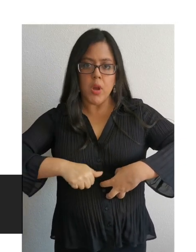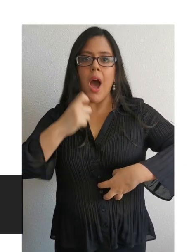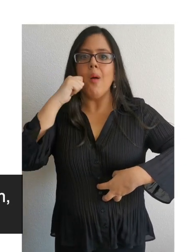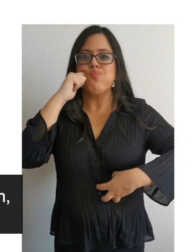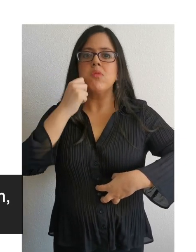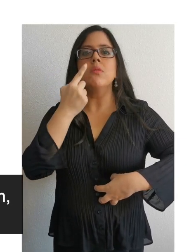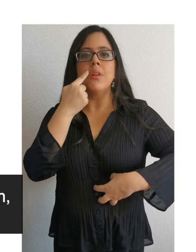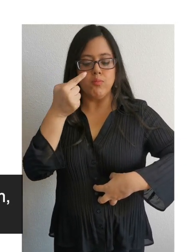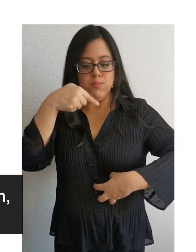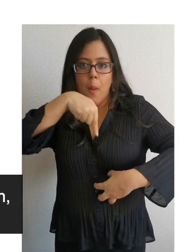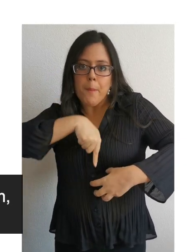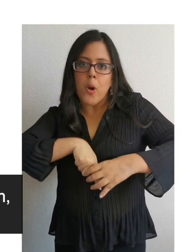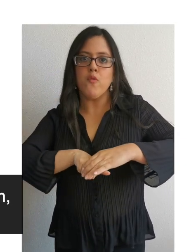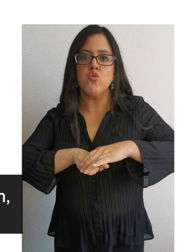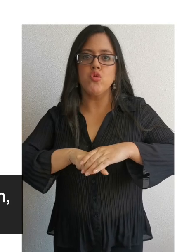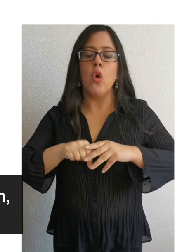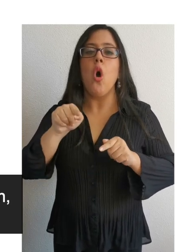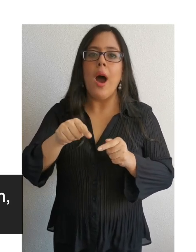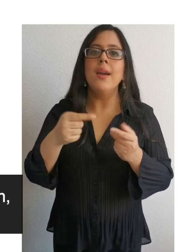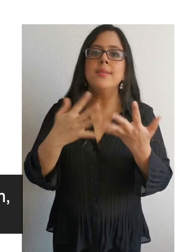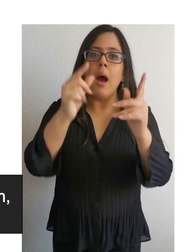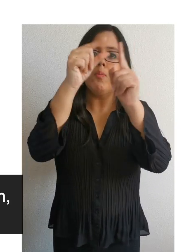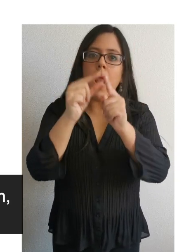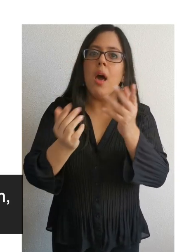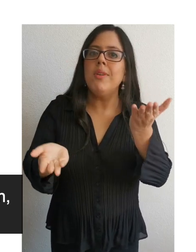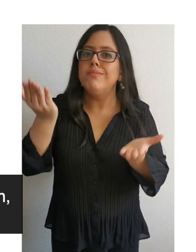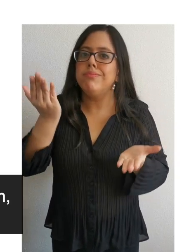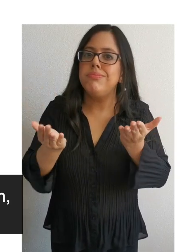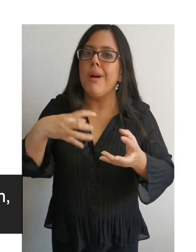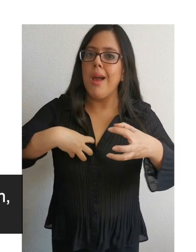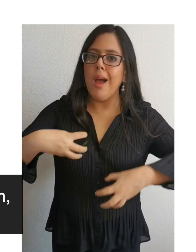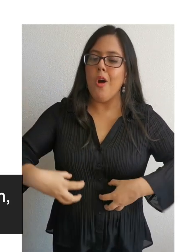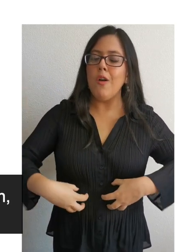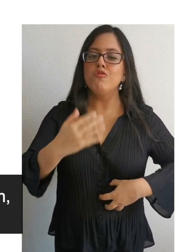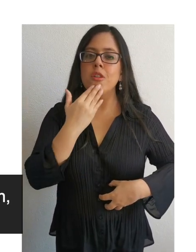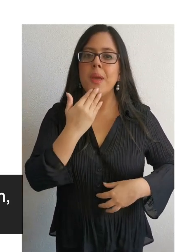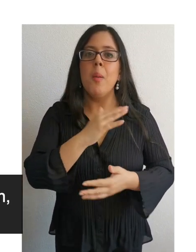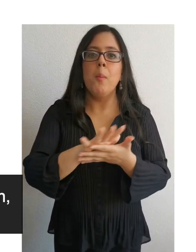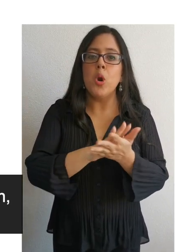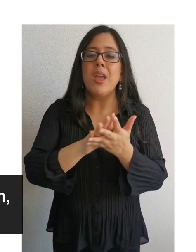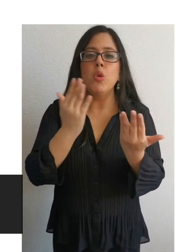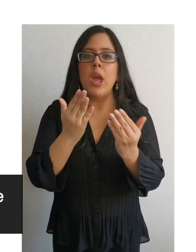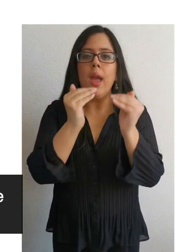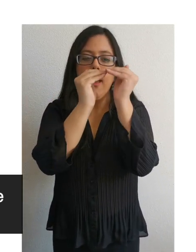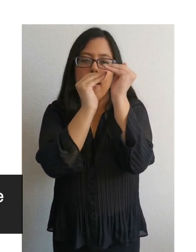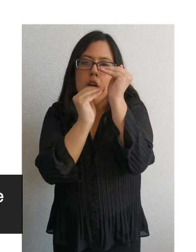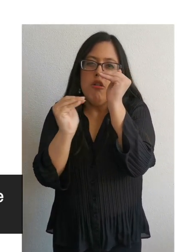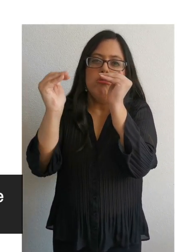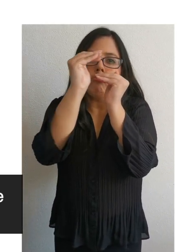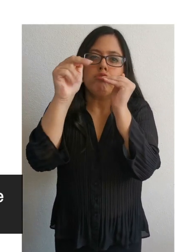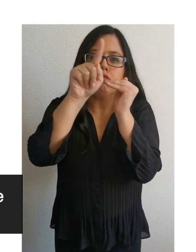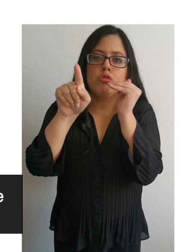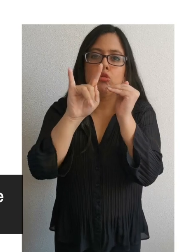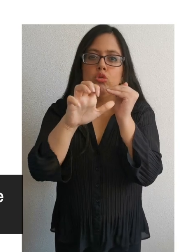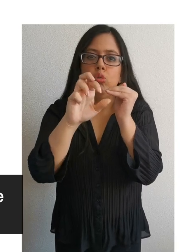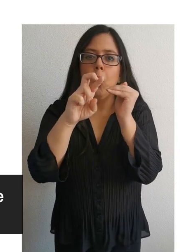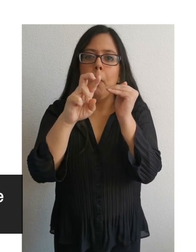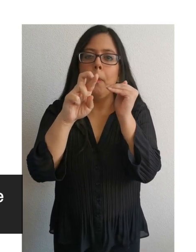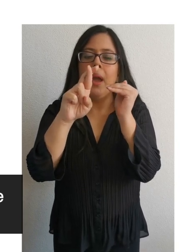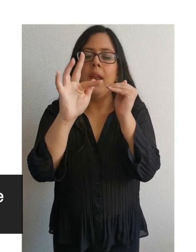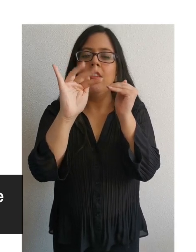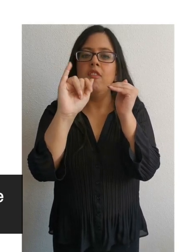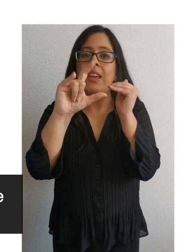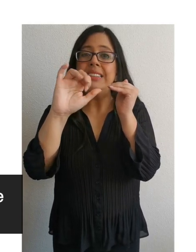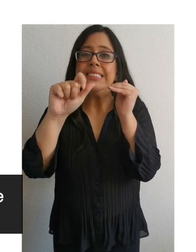interno. Hay términos de comparación entre órganos también, como por ejemplo, superficial, que es la estructura u órgano que se